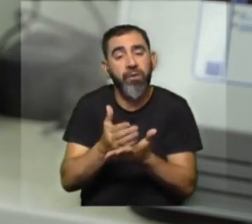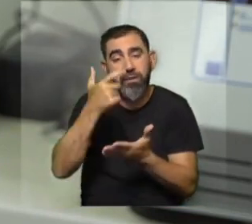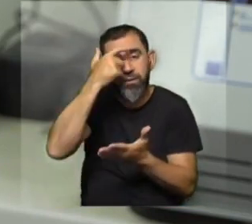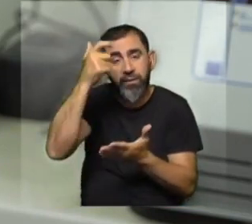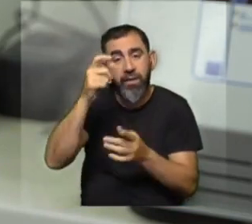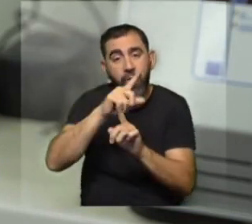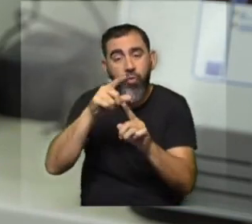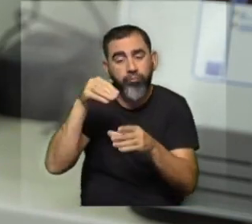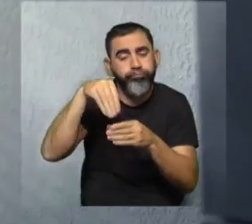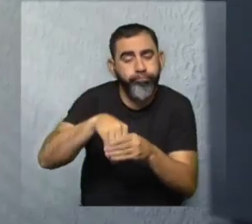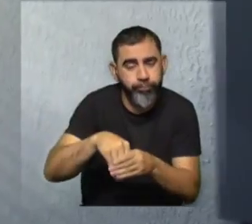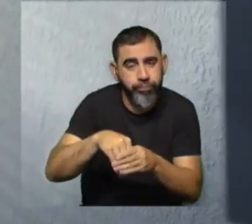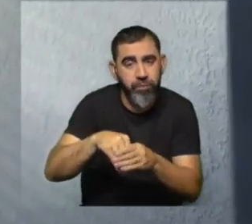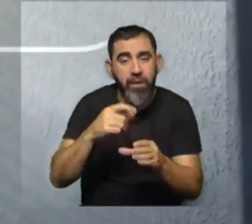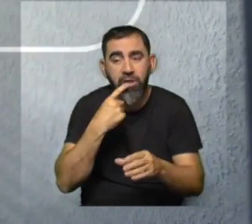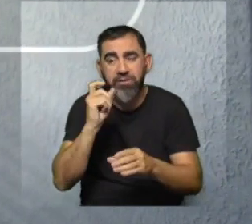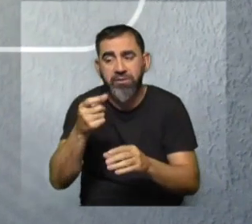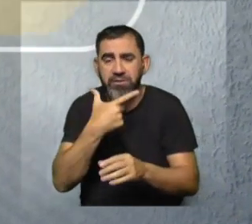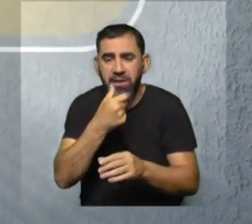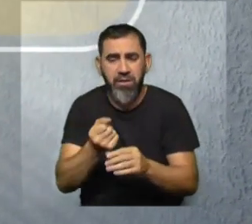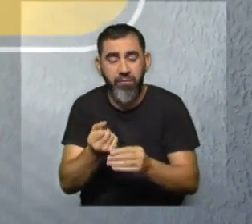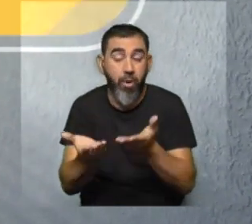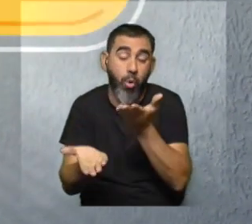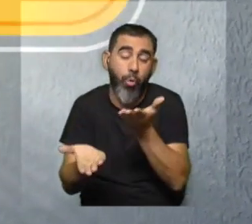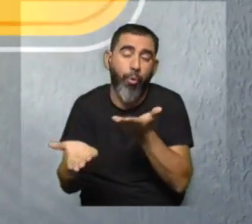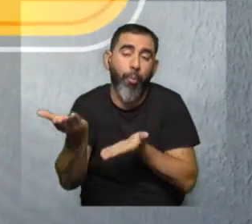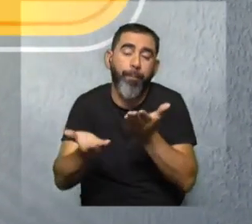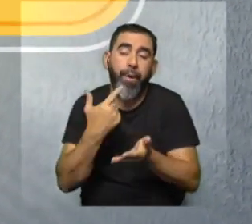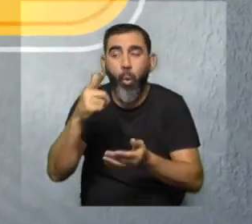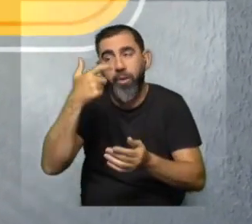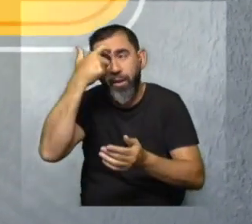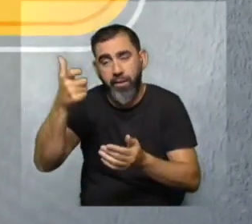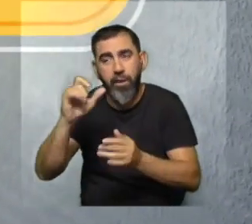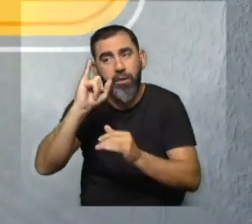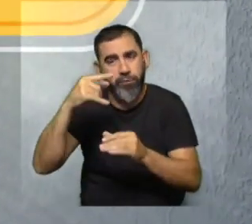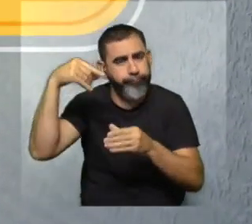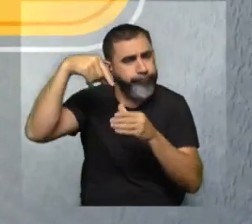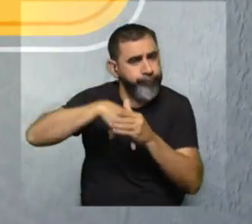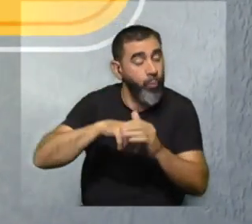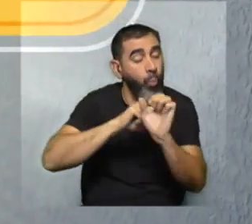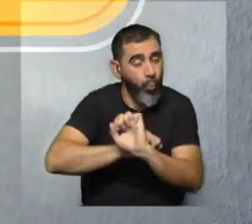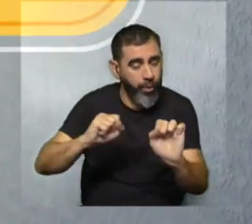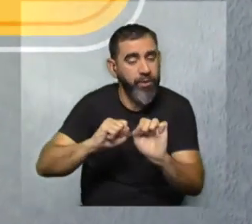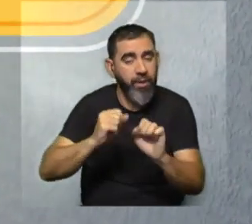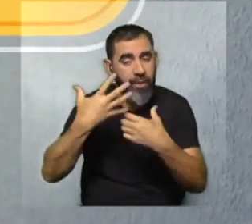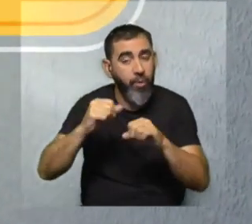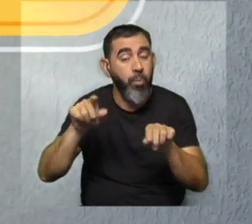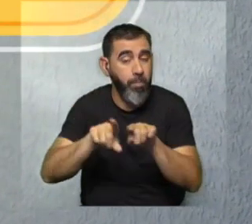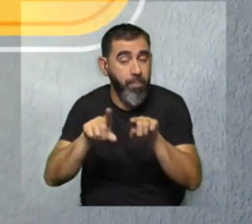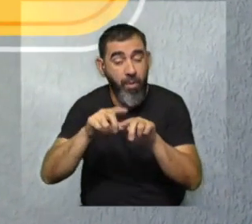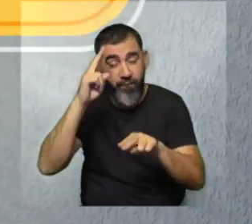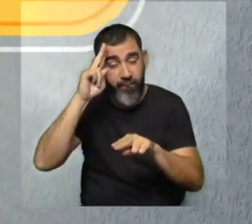no invasiva, la recolección de saliva, en comparación con otras técnicas invasivas que pueden también detectar esos